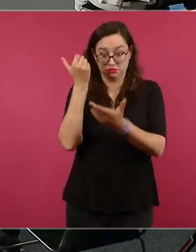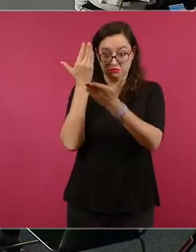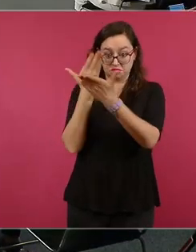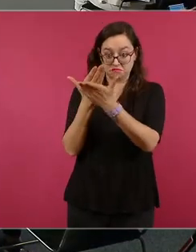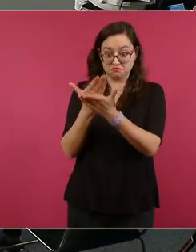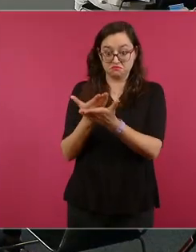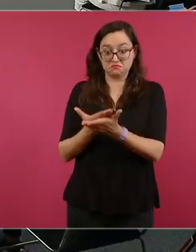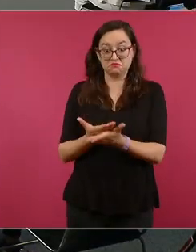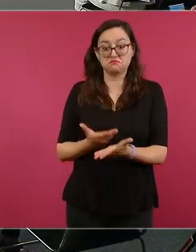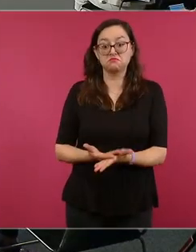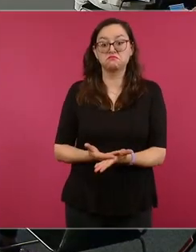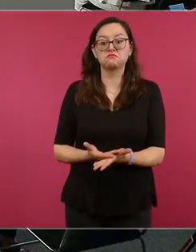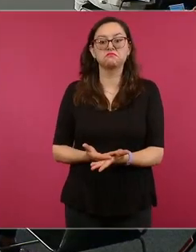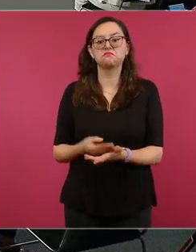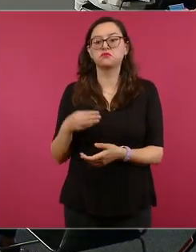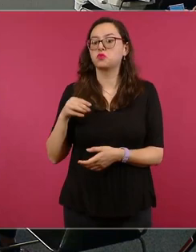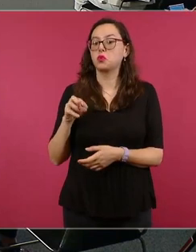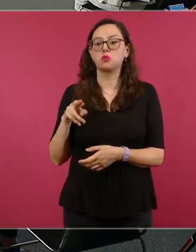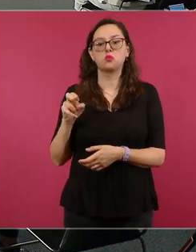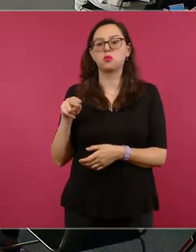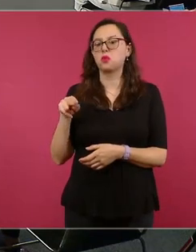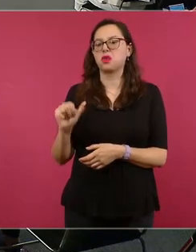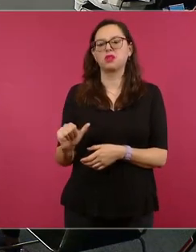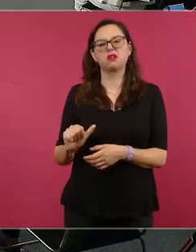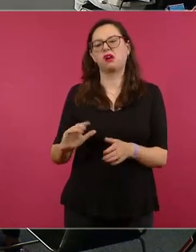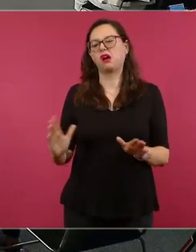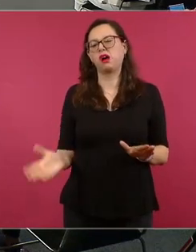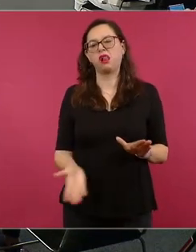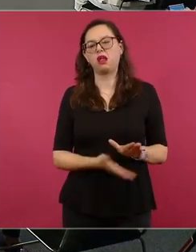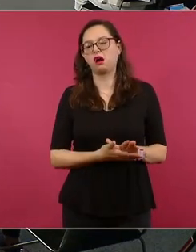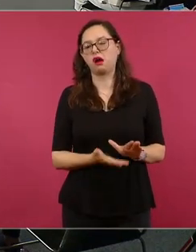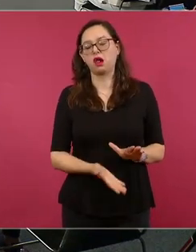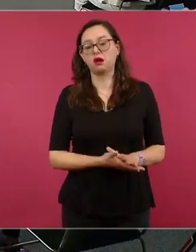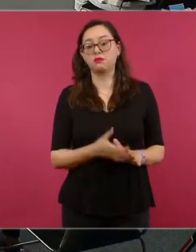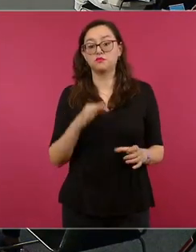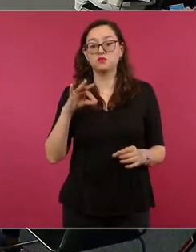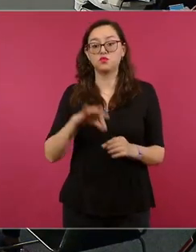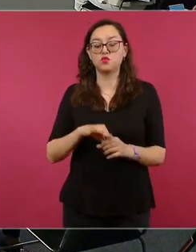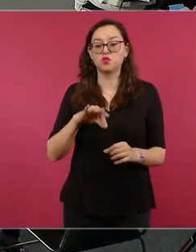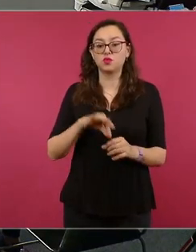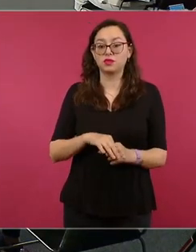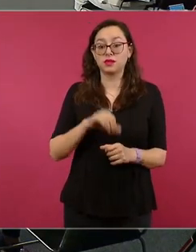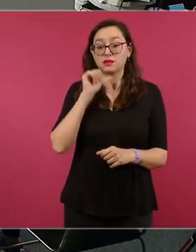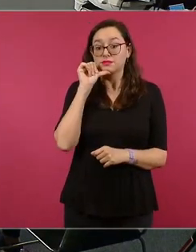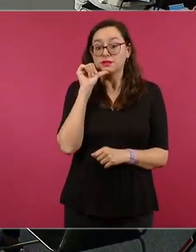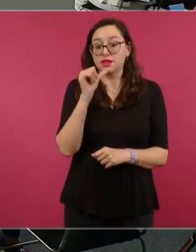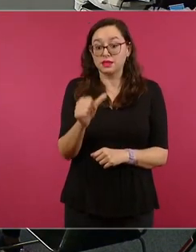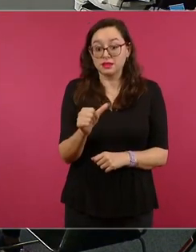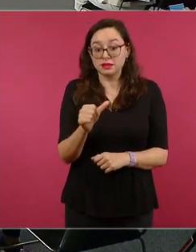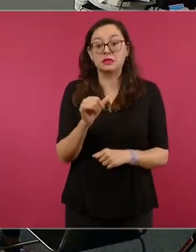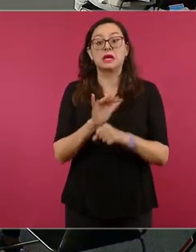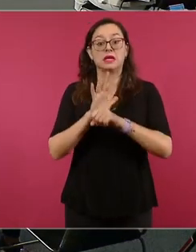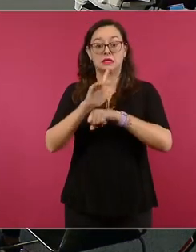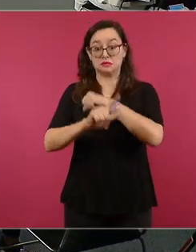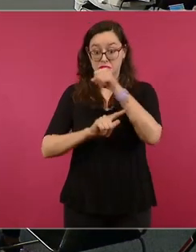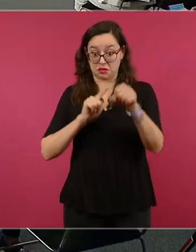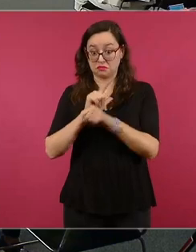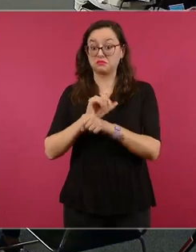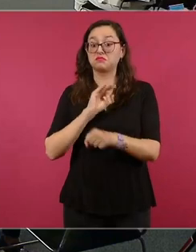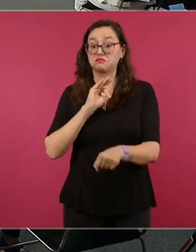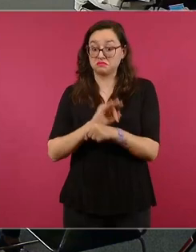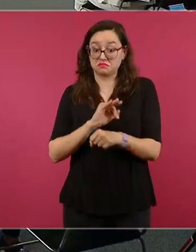presentó, Morena no las quiso votar, entre ellas la de protección a los animales, y que si no